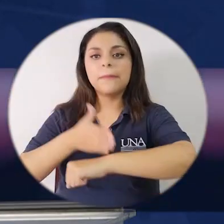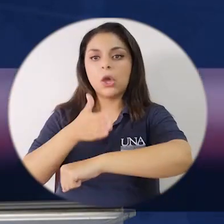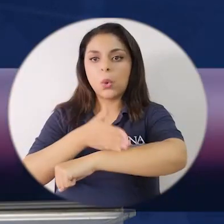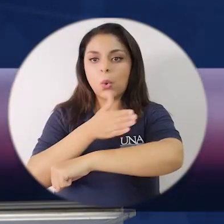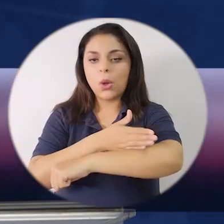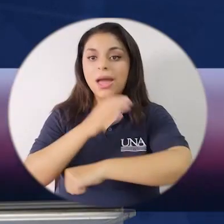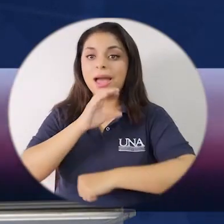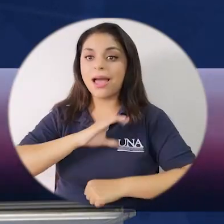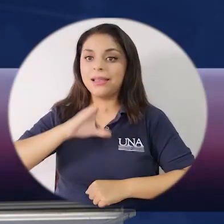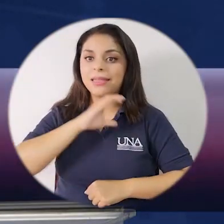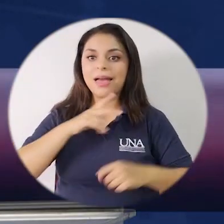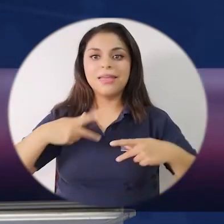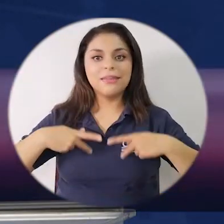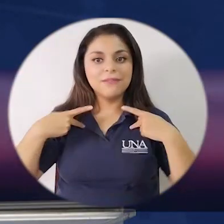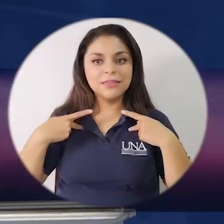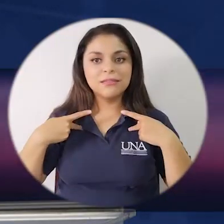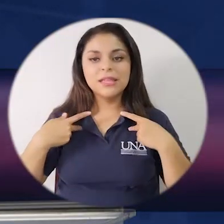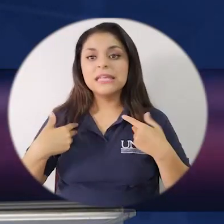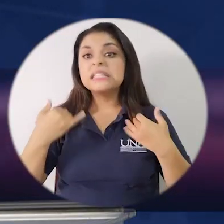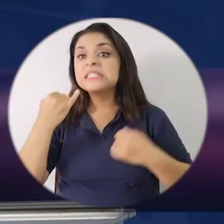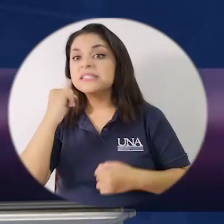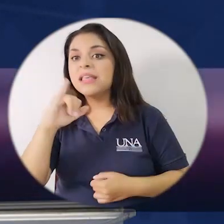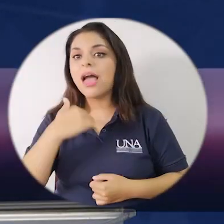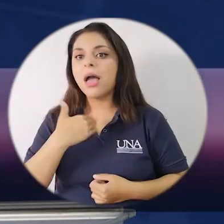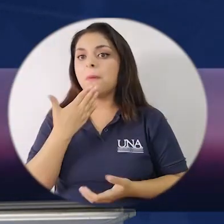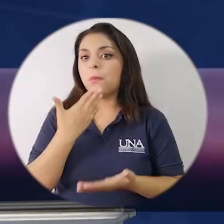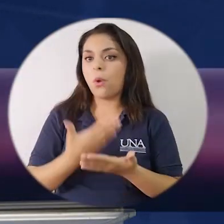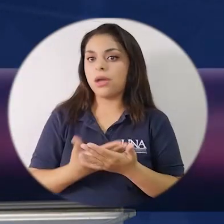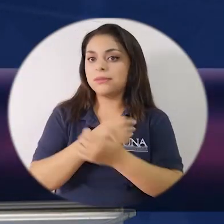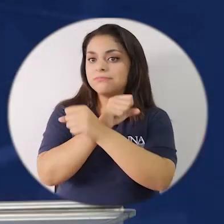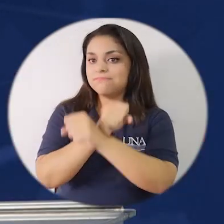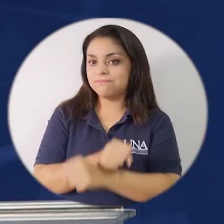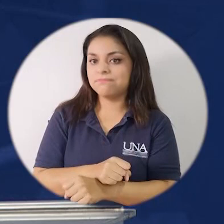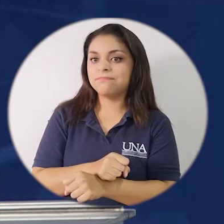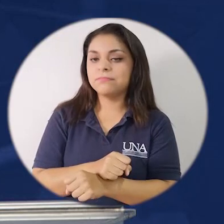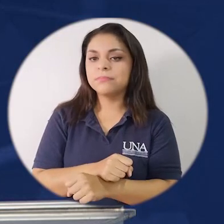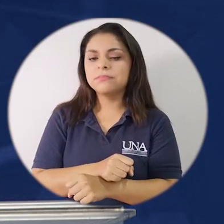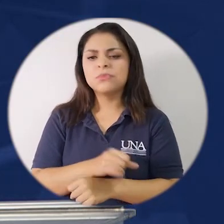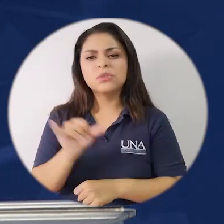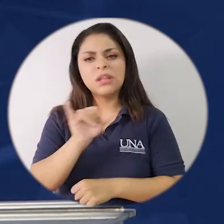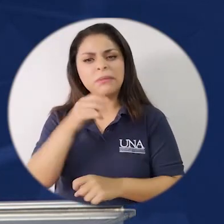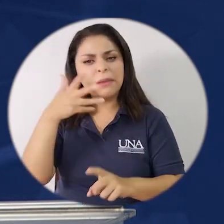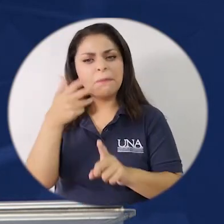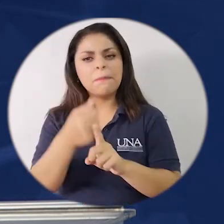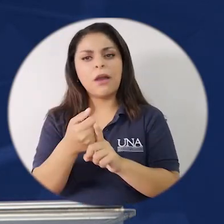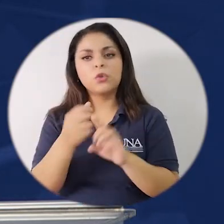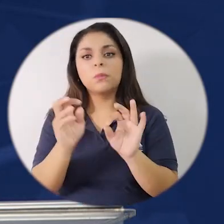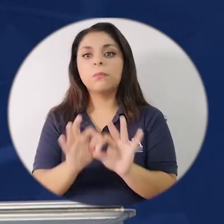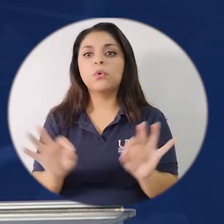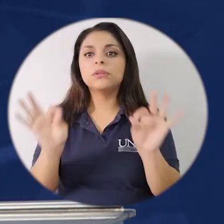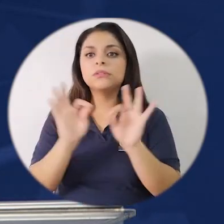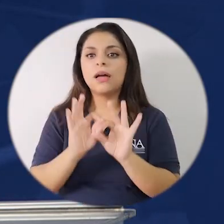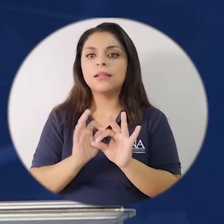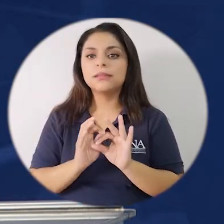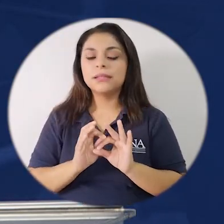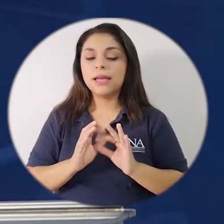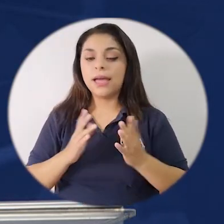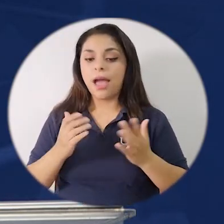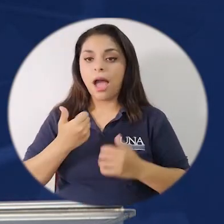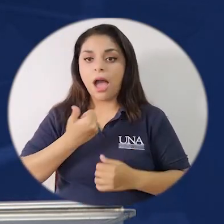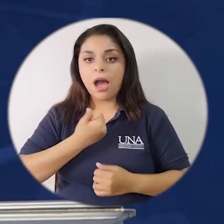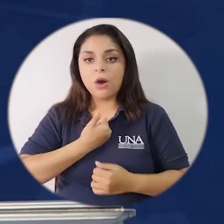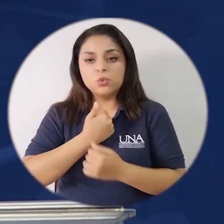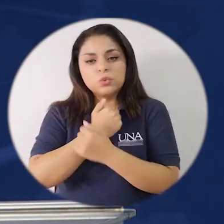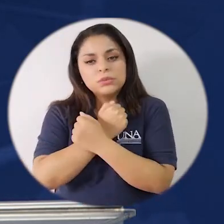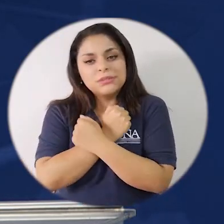mejora en la calidad de vida, ¿verdad? Si tenemos buenos hábitos de todo tipo, pero también tiene un impacto bien importante en la construcción